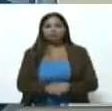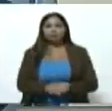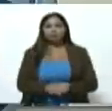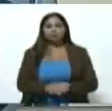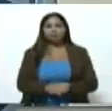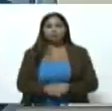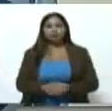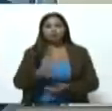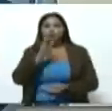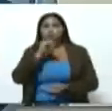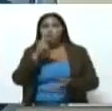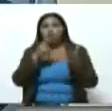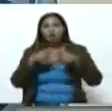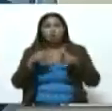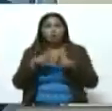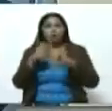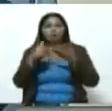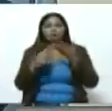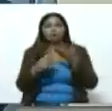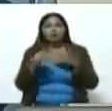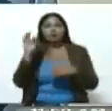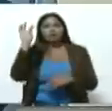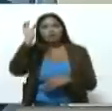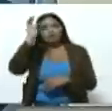no existan despachos fiscales,